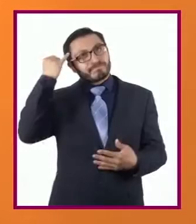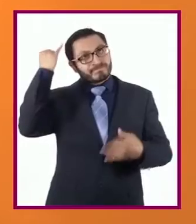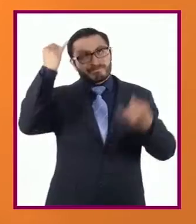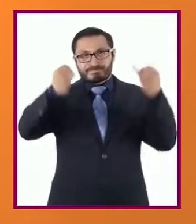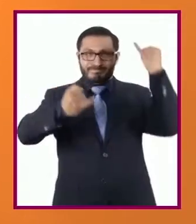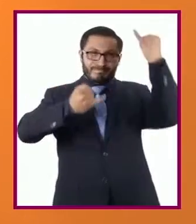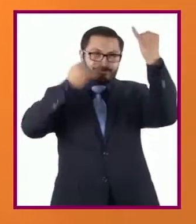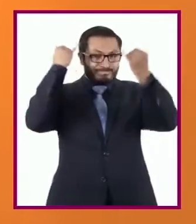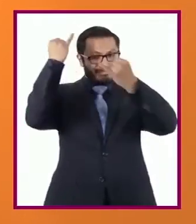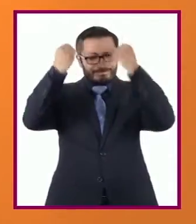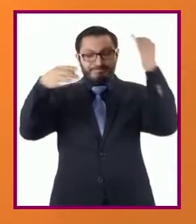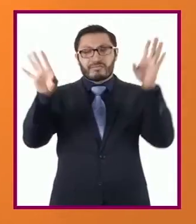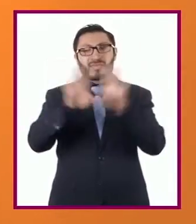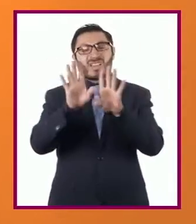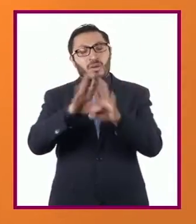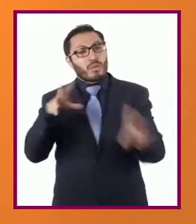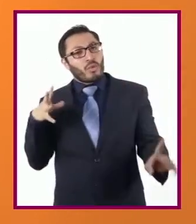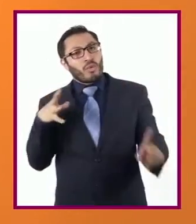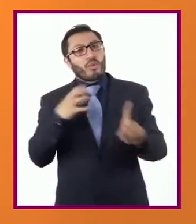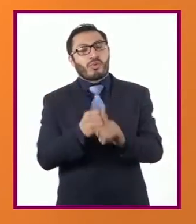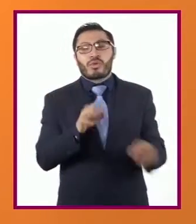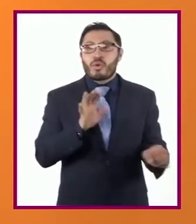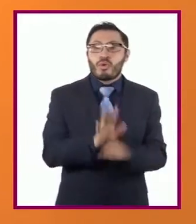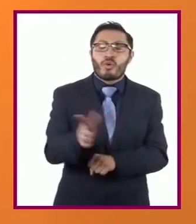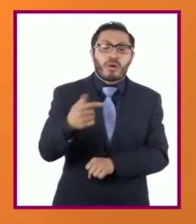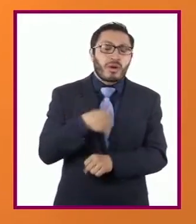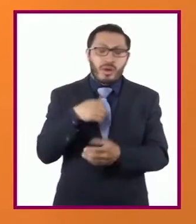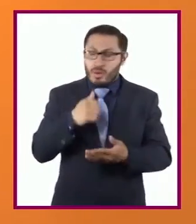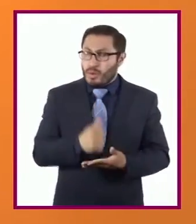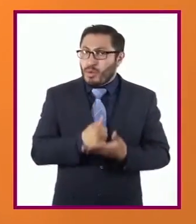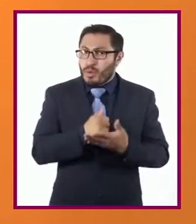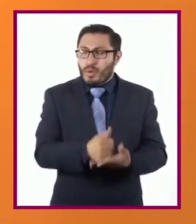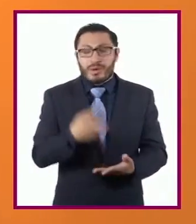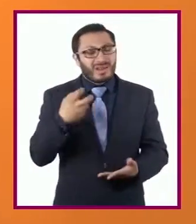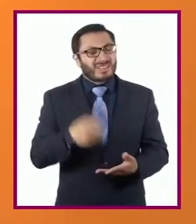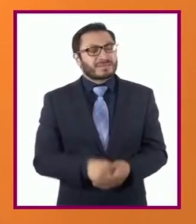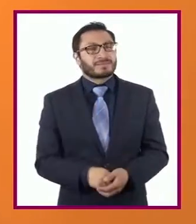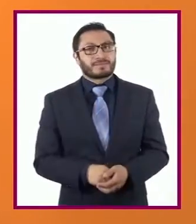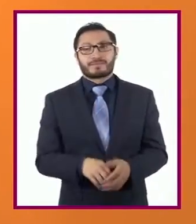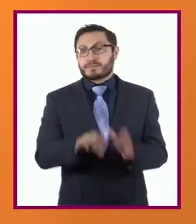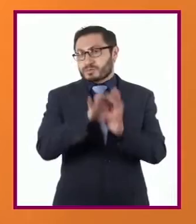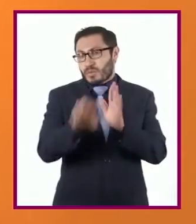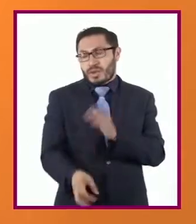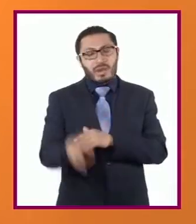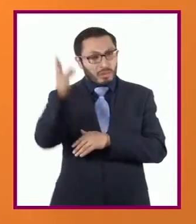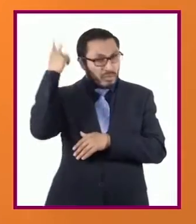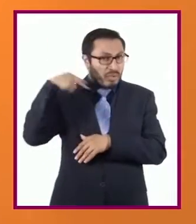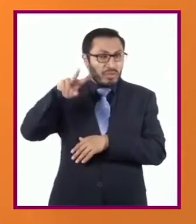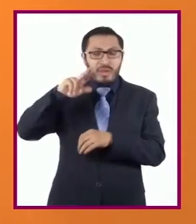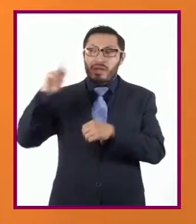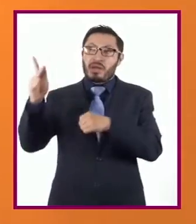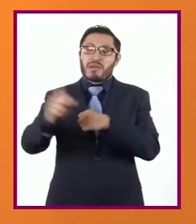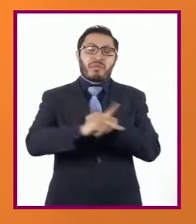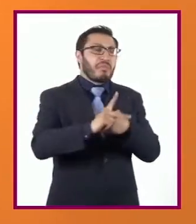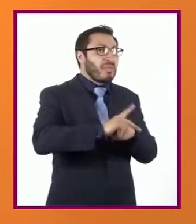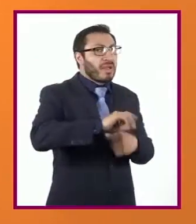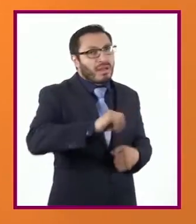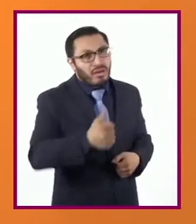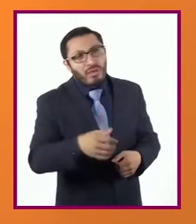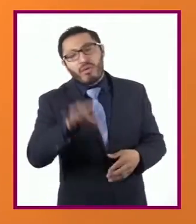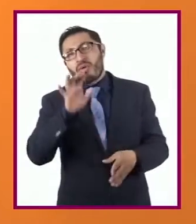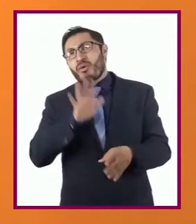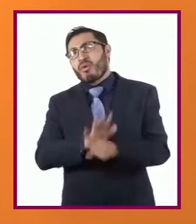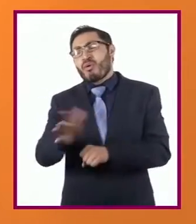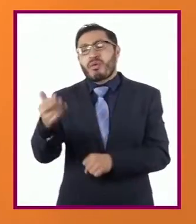a ese lugar. ¿Qué es lo que me va a permitir alcanzar ese sueño? Por ejemplo, viajar a otro país. Entonces, ¿qué necesito